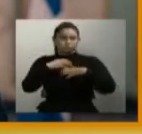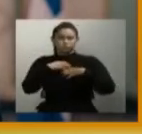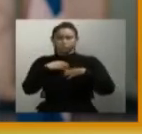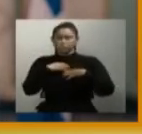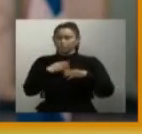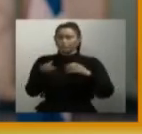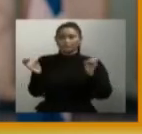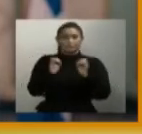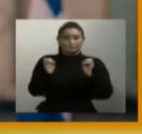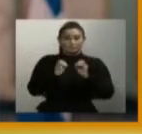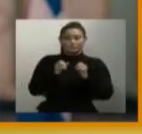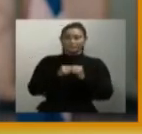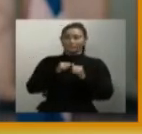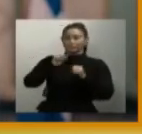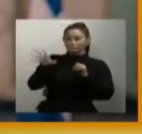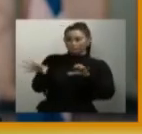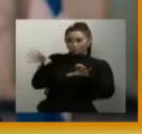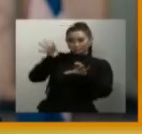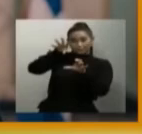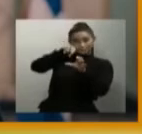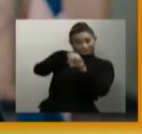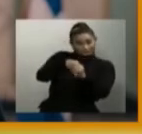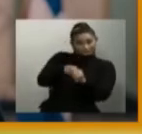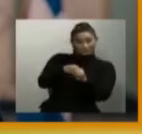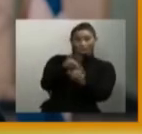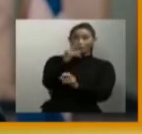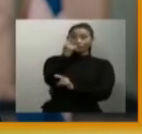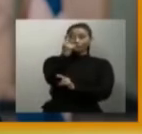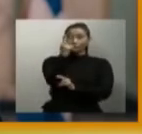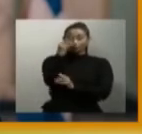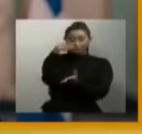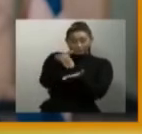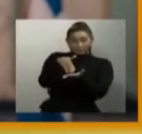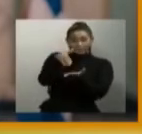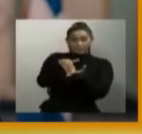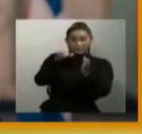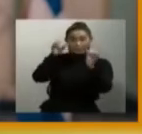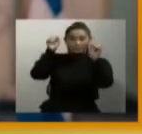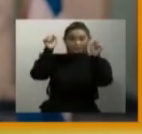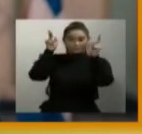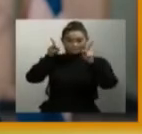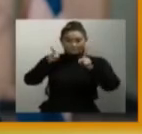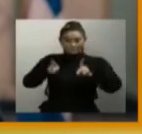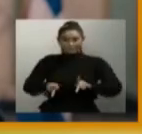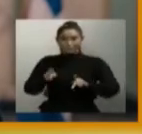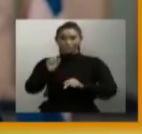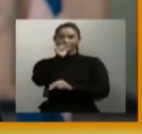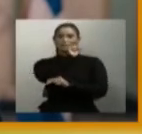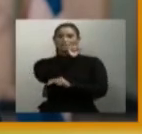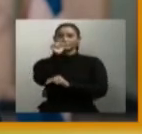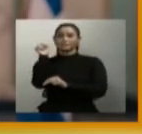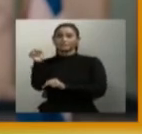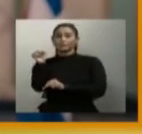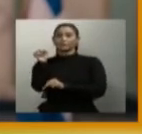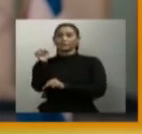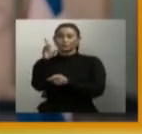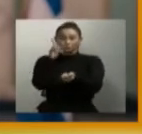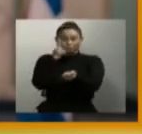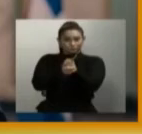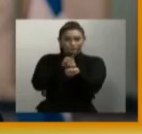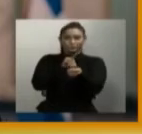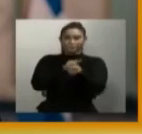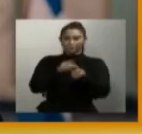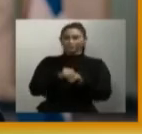de la cosa pública la mayoría de los la mayoría de los entendidos la materia y